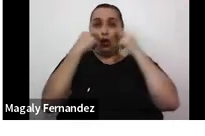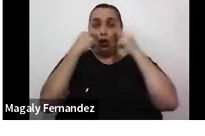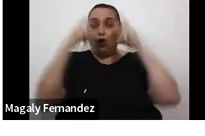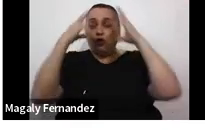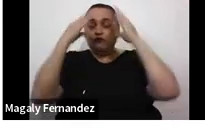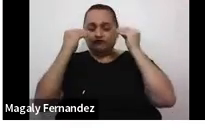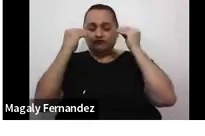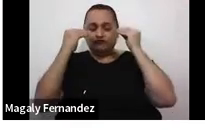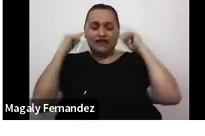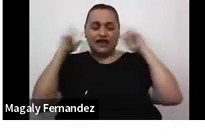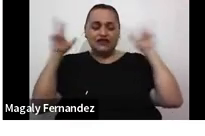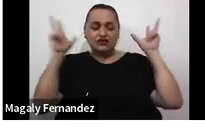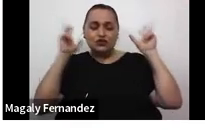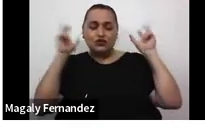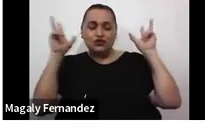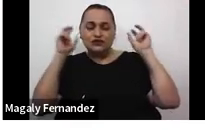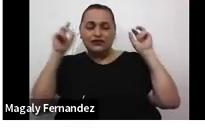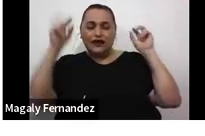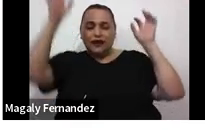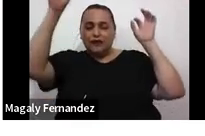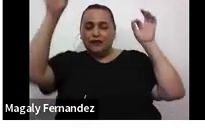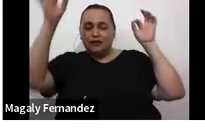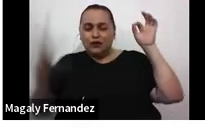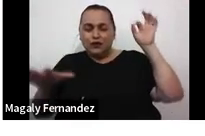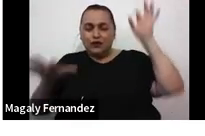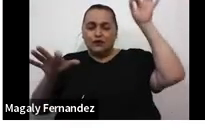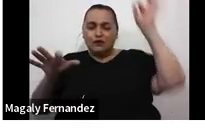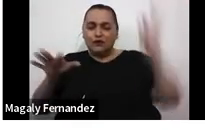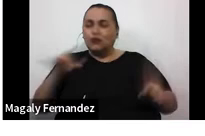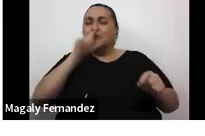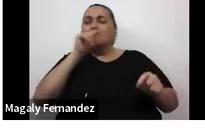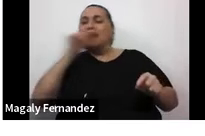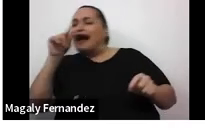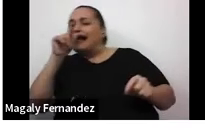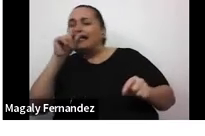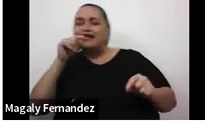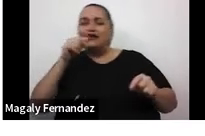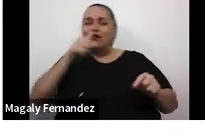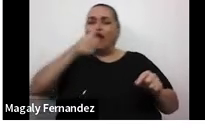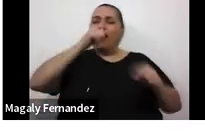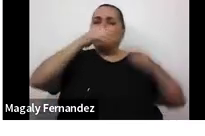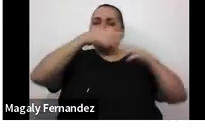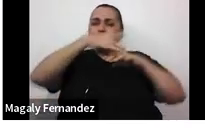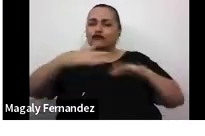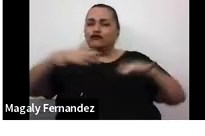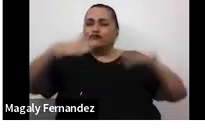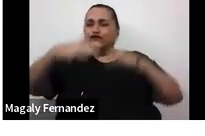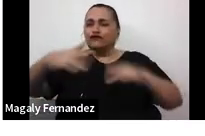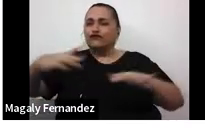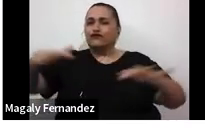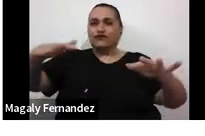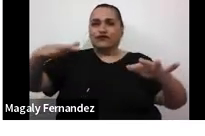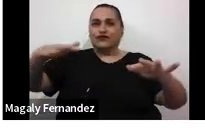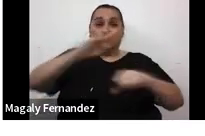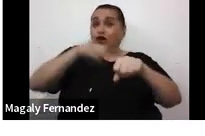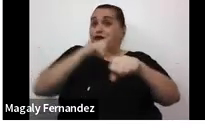capaces de escuchar las hojas crujir Los Pajaritos sonar el agua correr que normalmente no lo no lo logramos